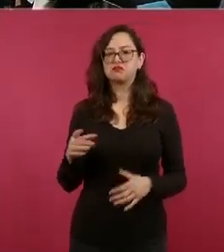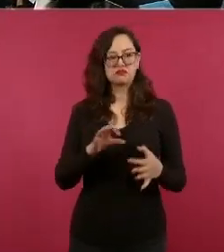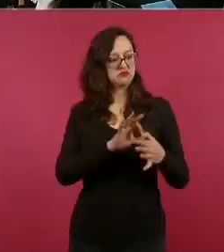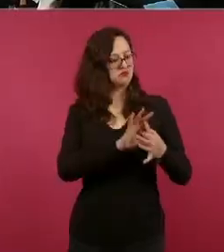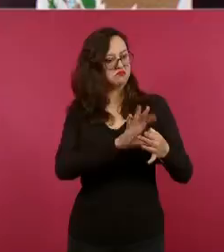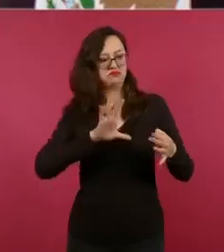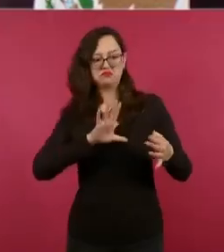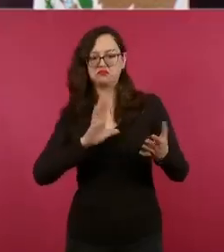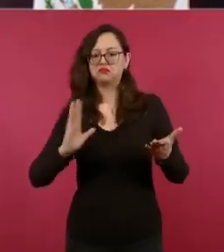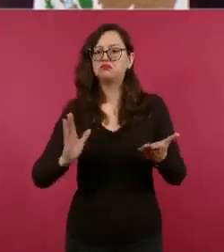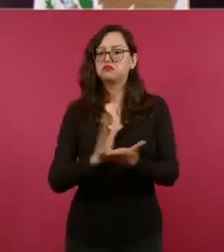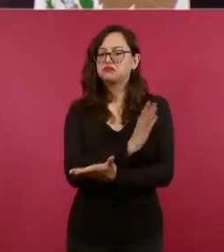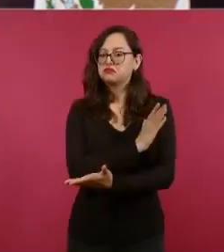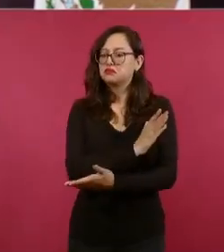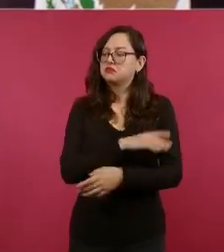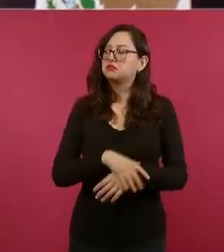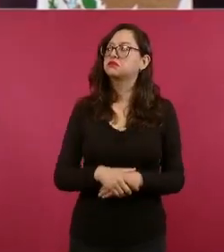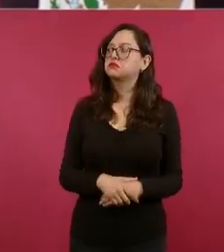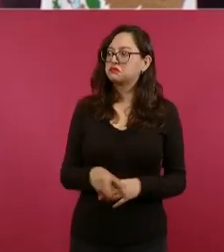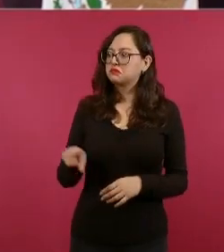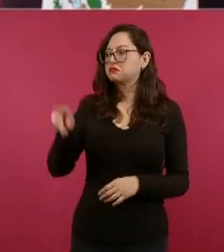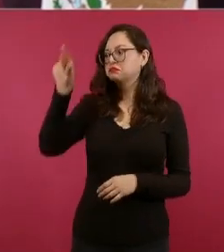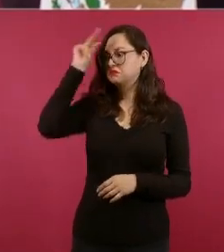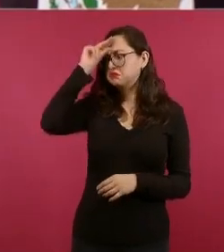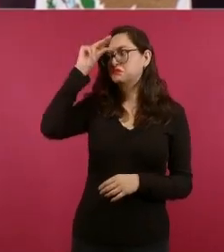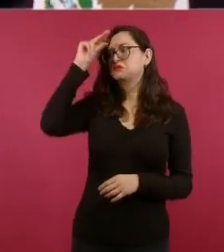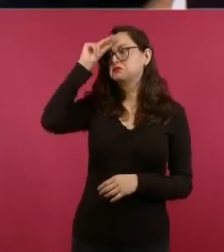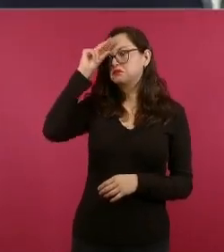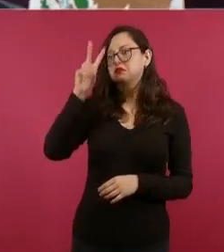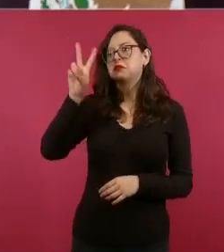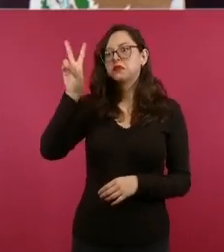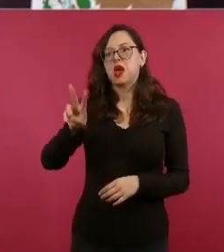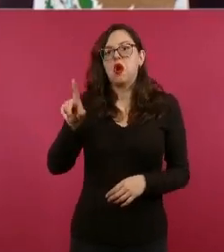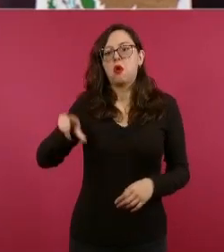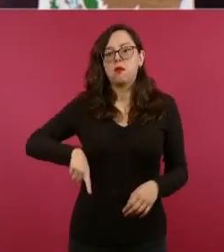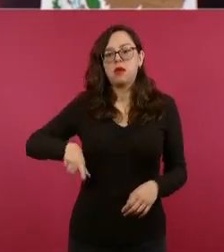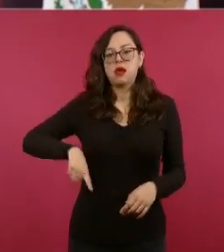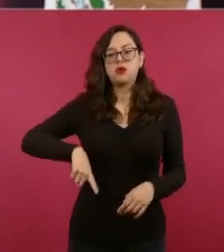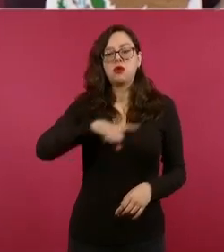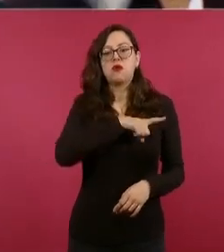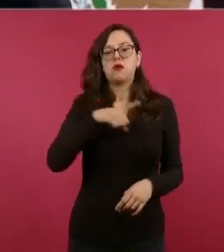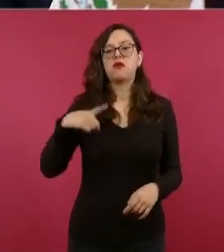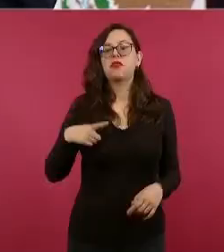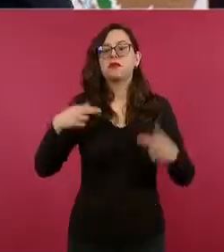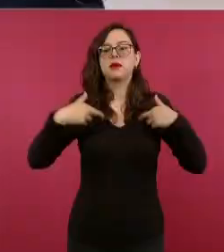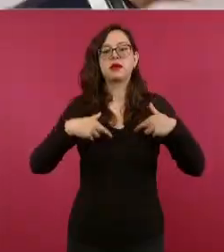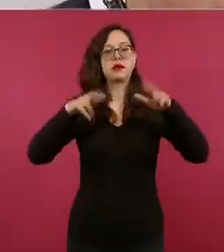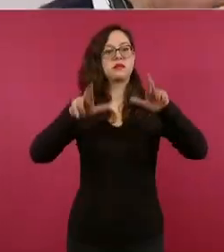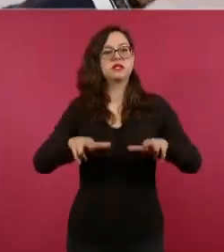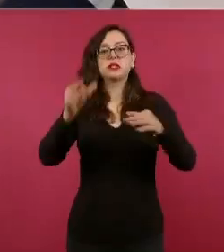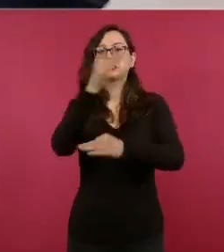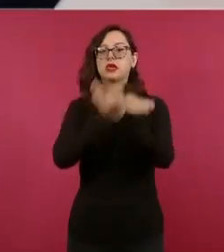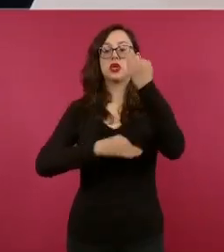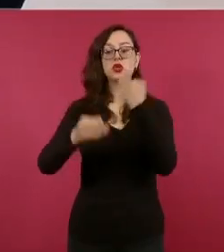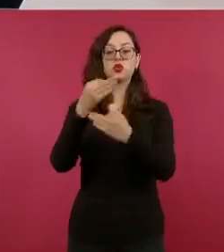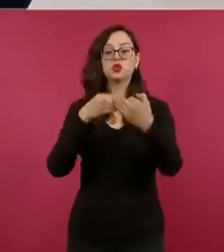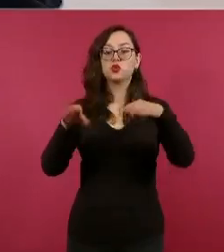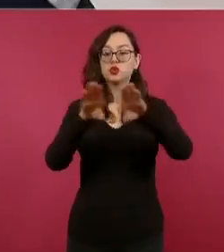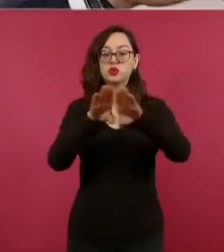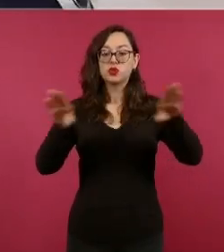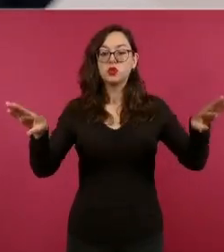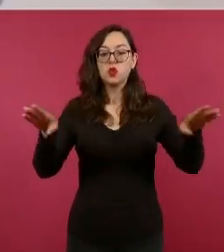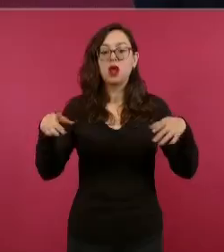El gobierno para todos. para ricos y pobres,